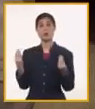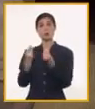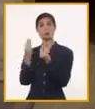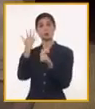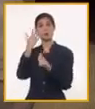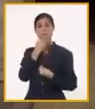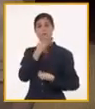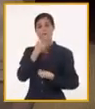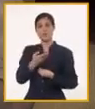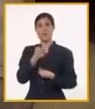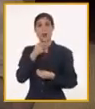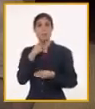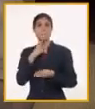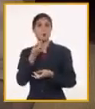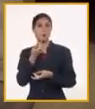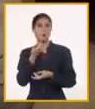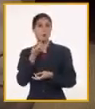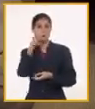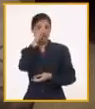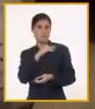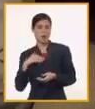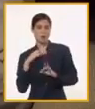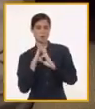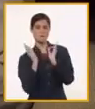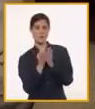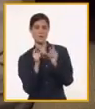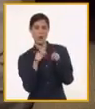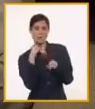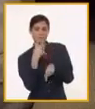de los médicos de la familia,